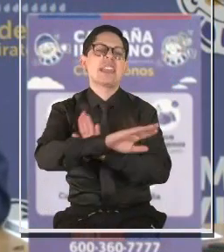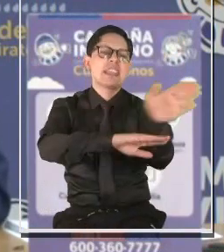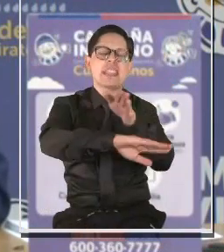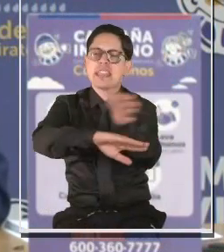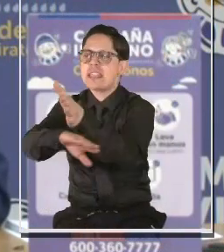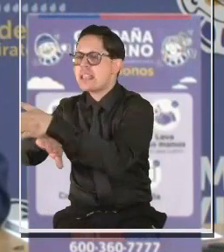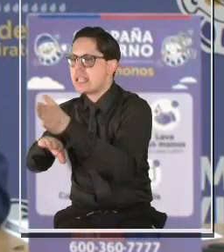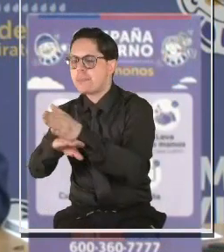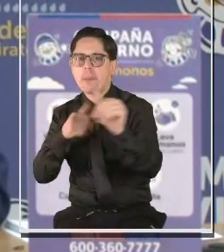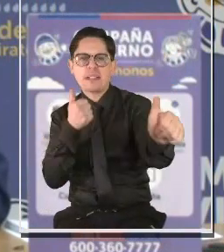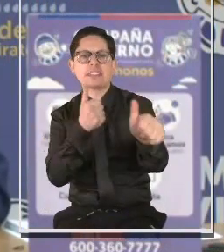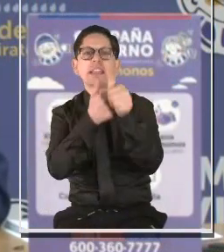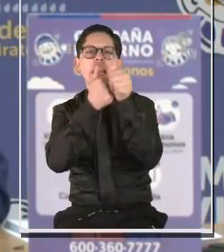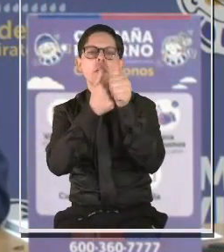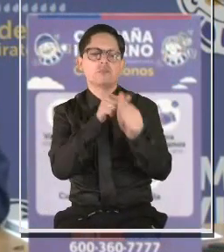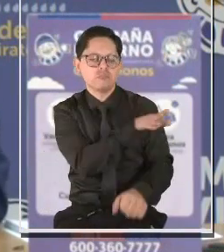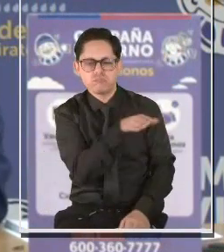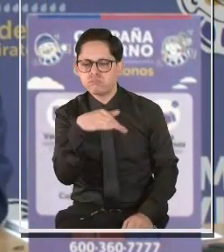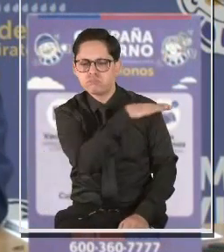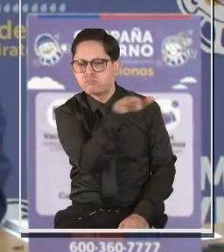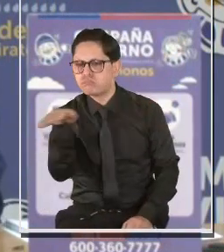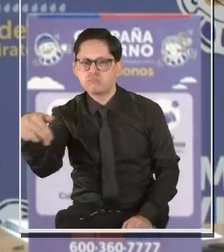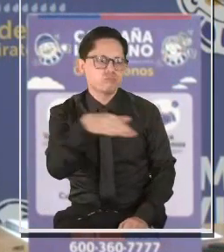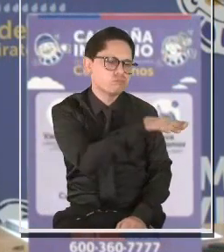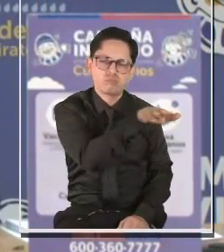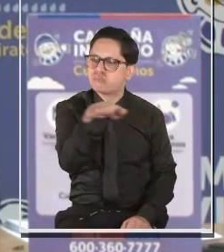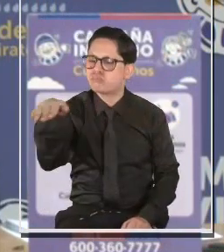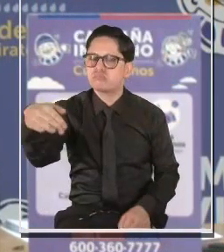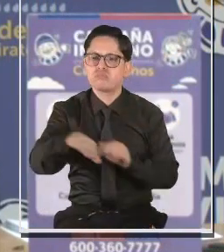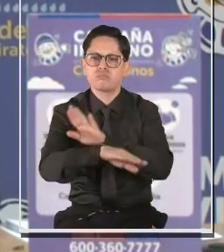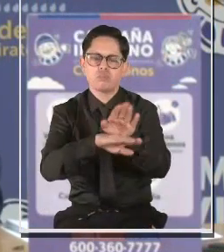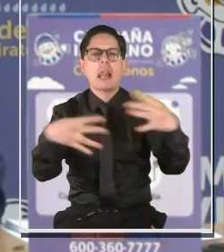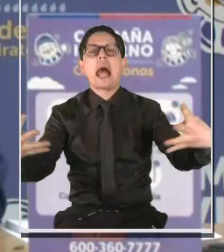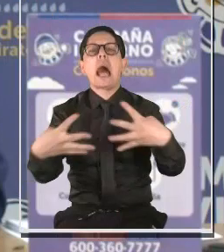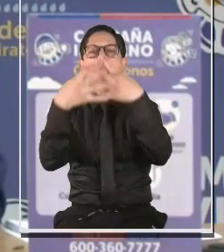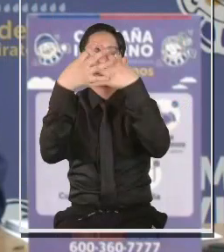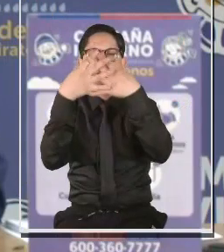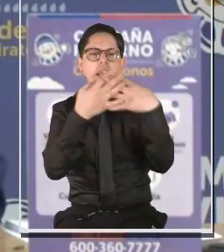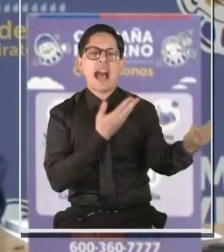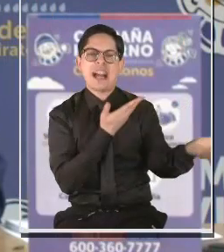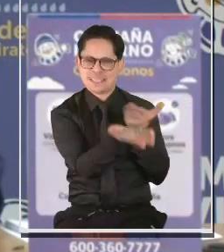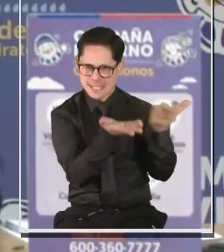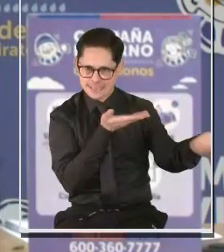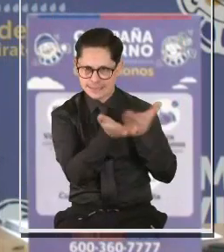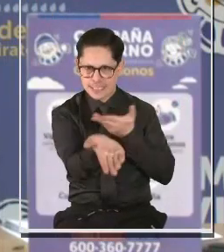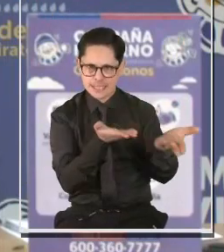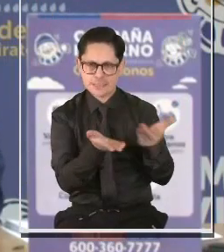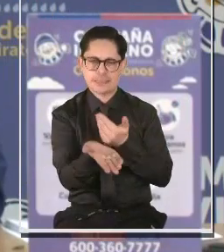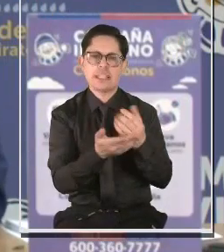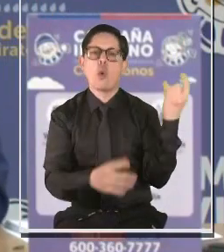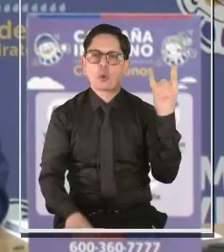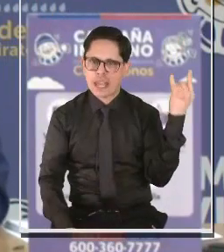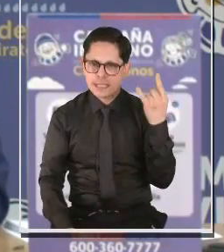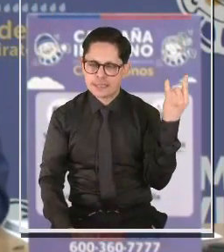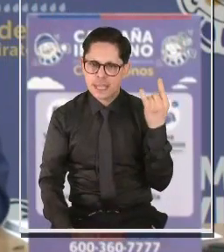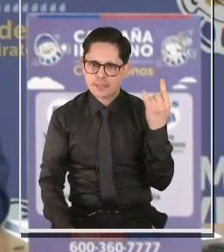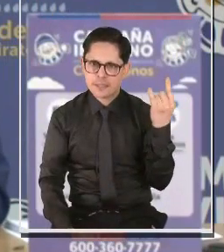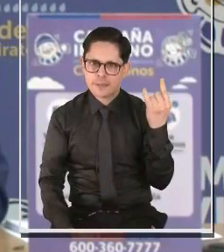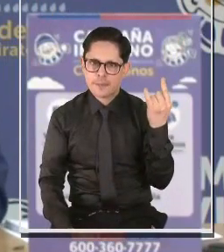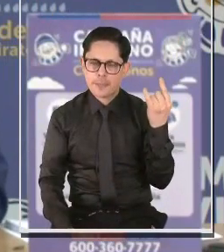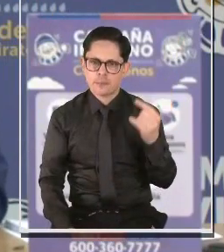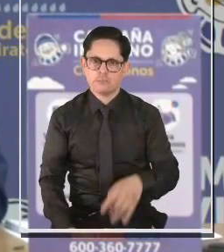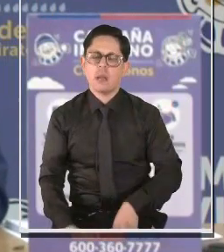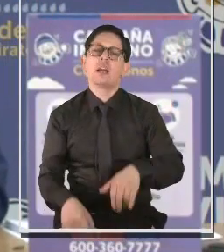más cercano de donde ustedes se han desplazado y que por supuesto la red asistencial de servicios de urgencia está